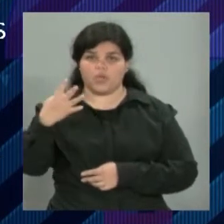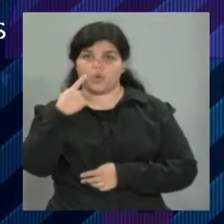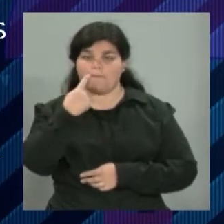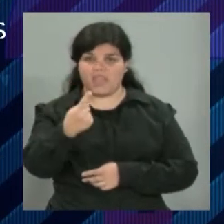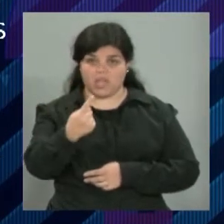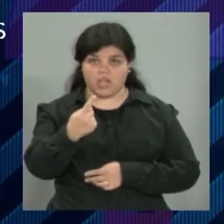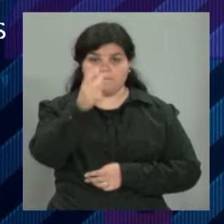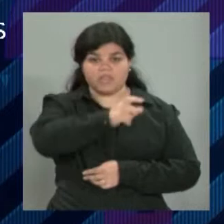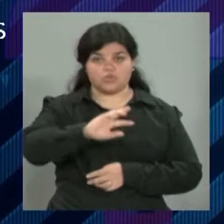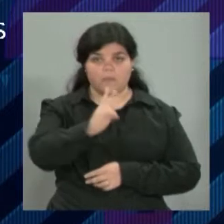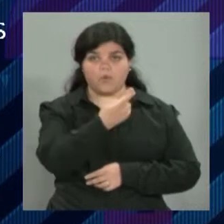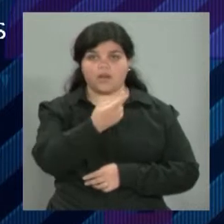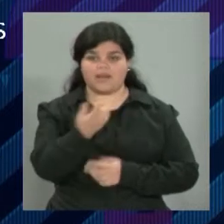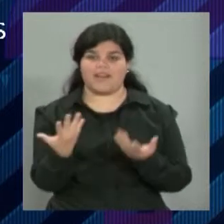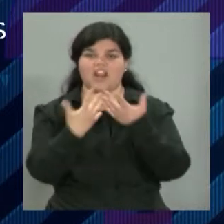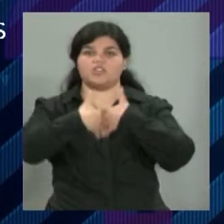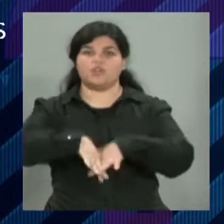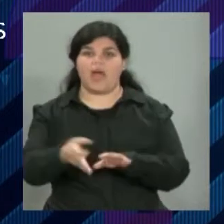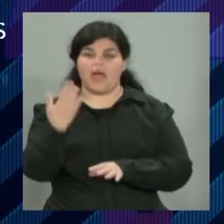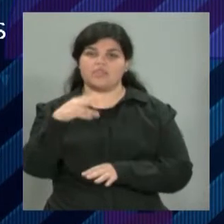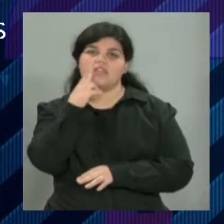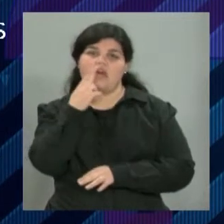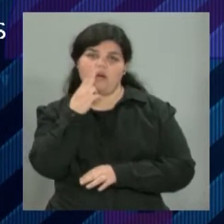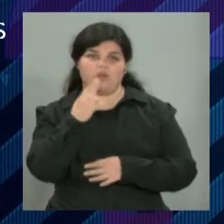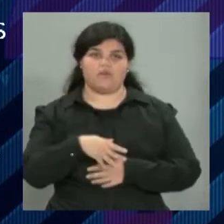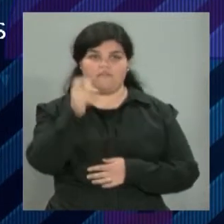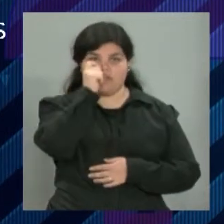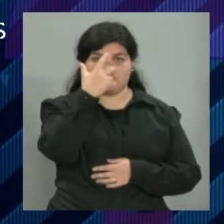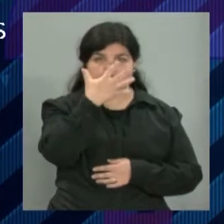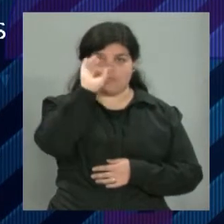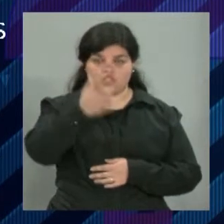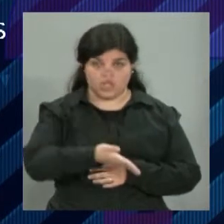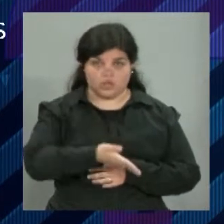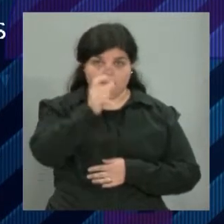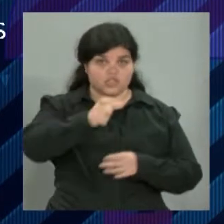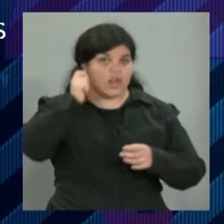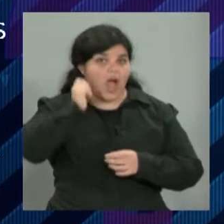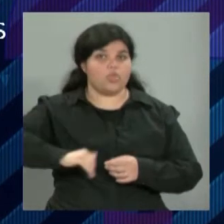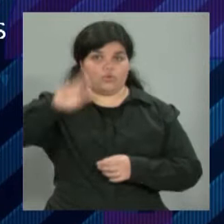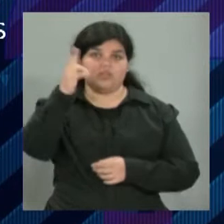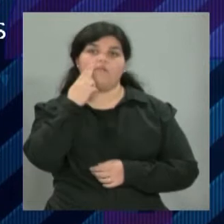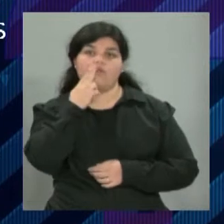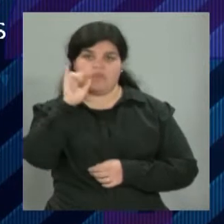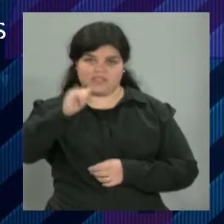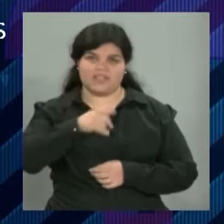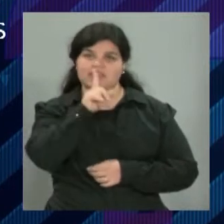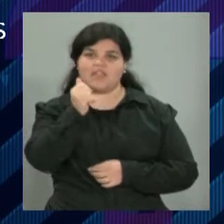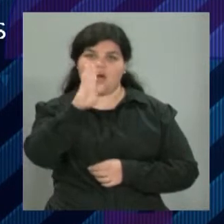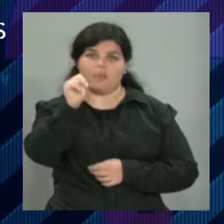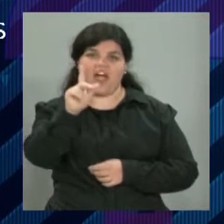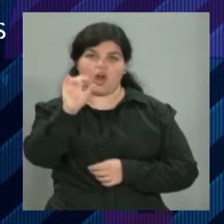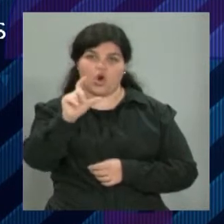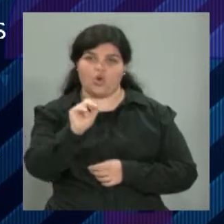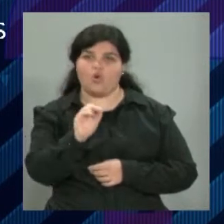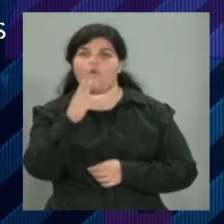enfermedades asociadas al tabaquismo. El 25% de la población adulta fuma tabaco, ¿sí? Y representa una de las prevalencias